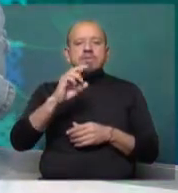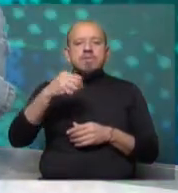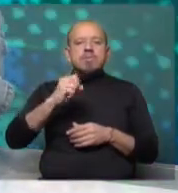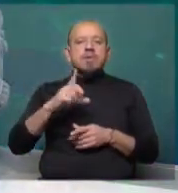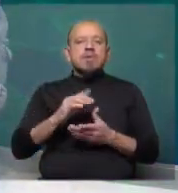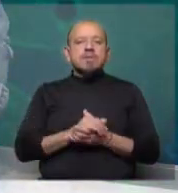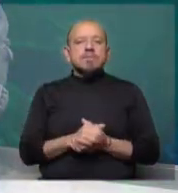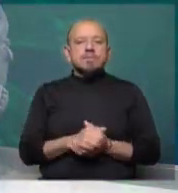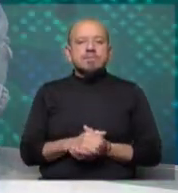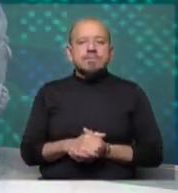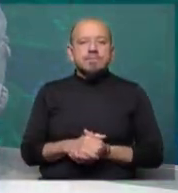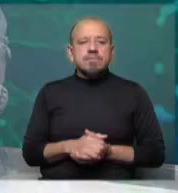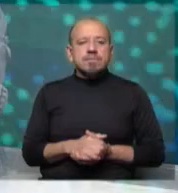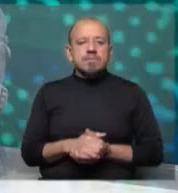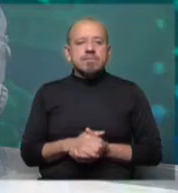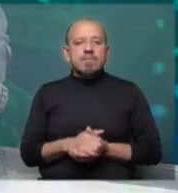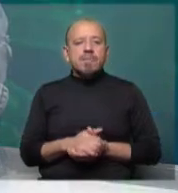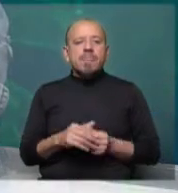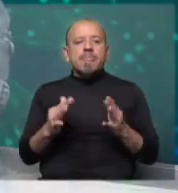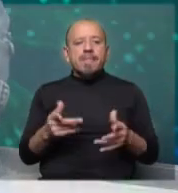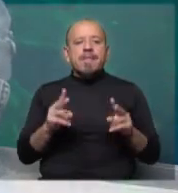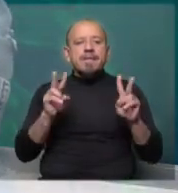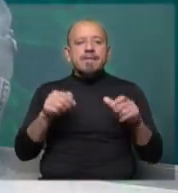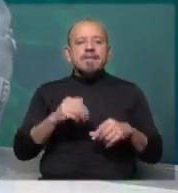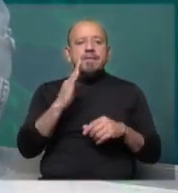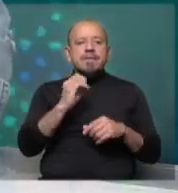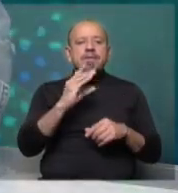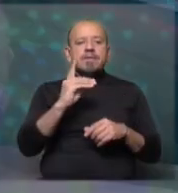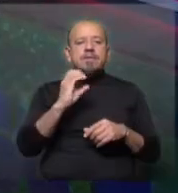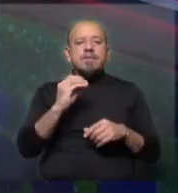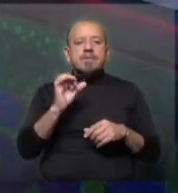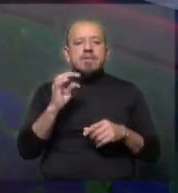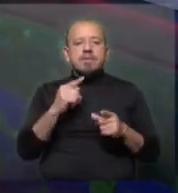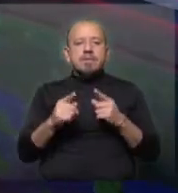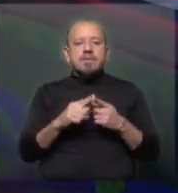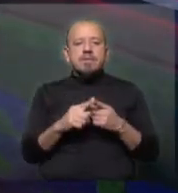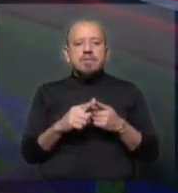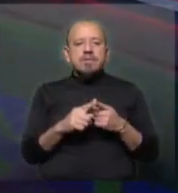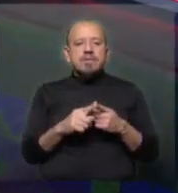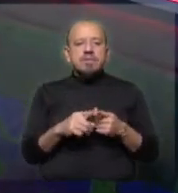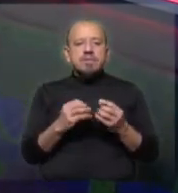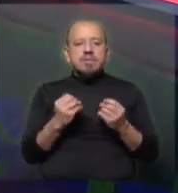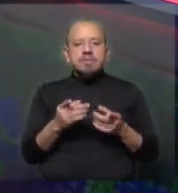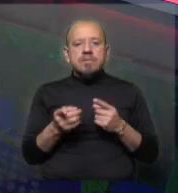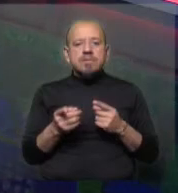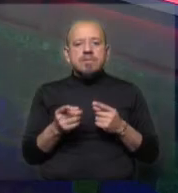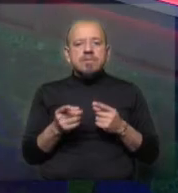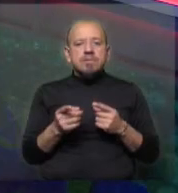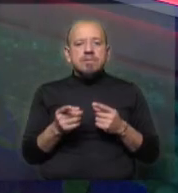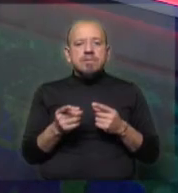normales esta locura de meterte en este mundo del podcast en verdad fue una locura porque fue